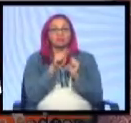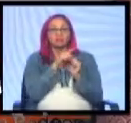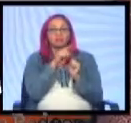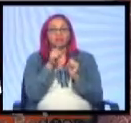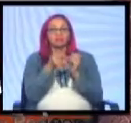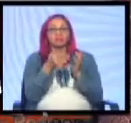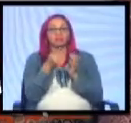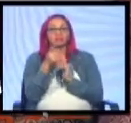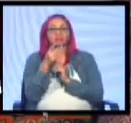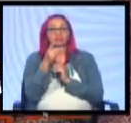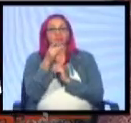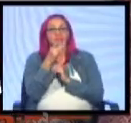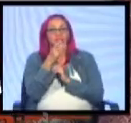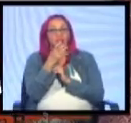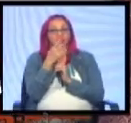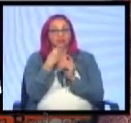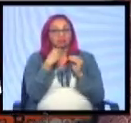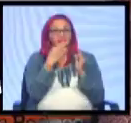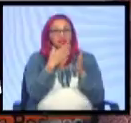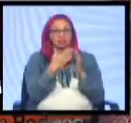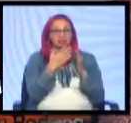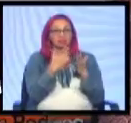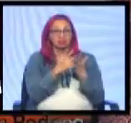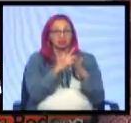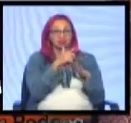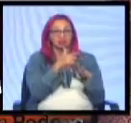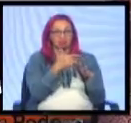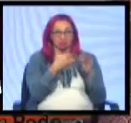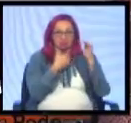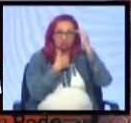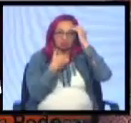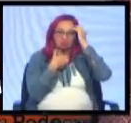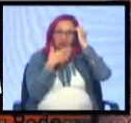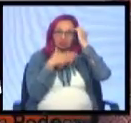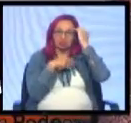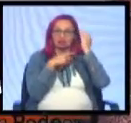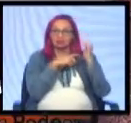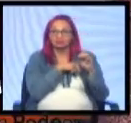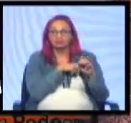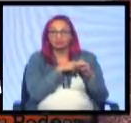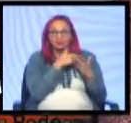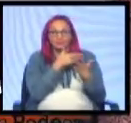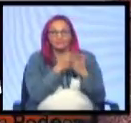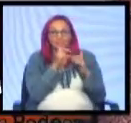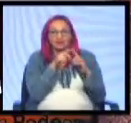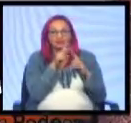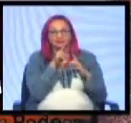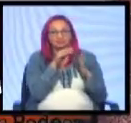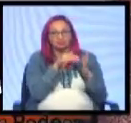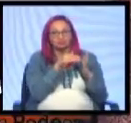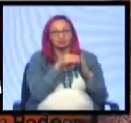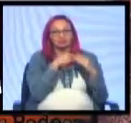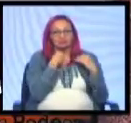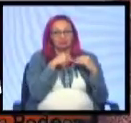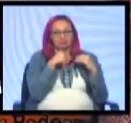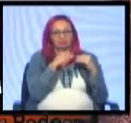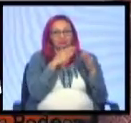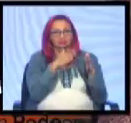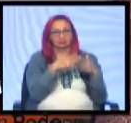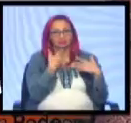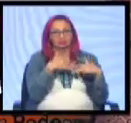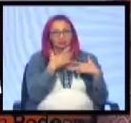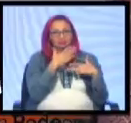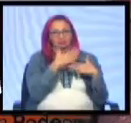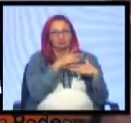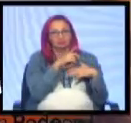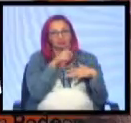casi 1.800 vendedores de lotería que tenemos, en algunos momentos llegan hasta 2.000, son vendedores,